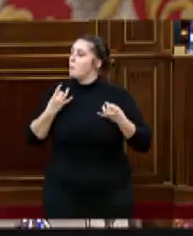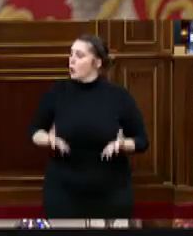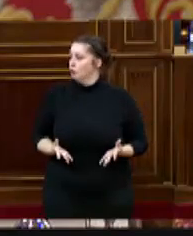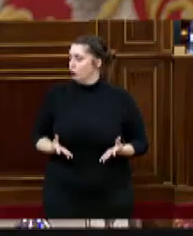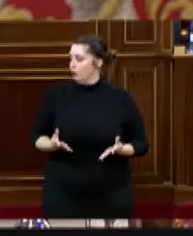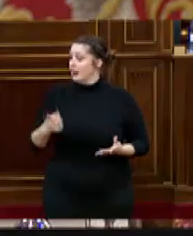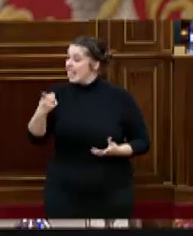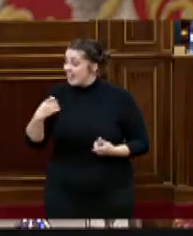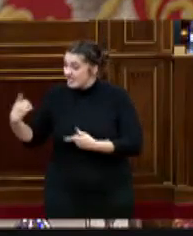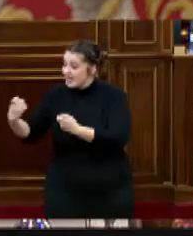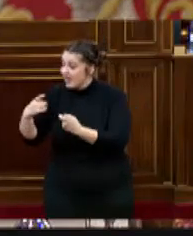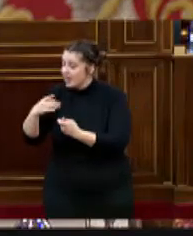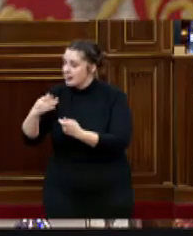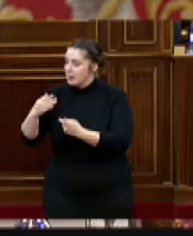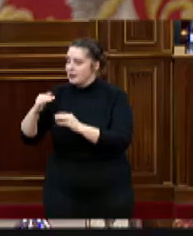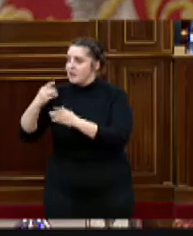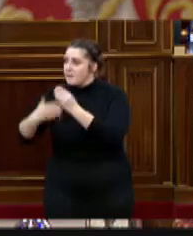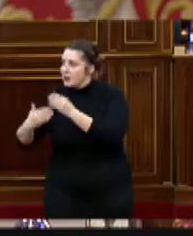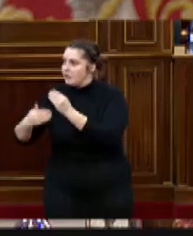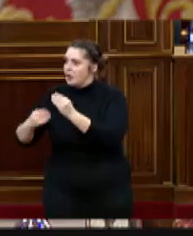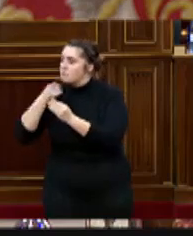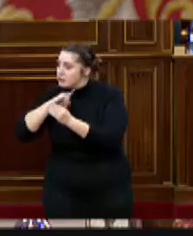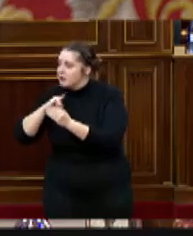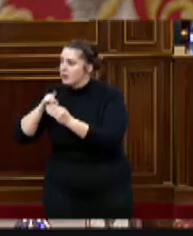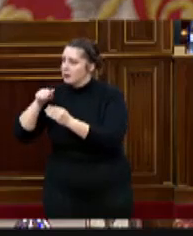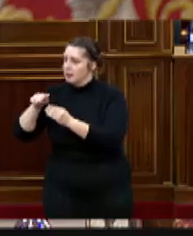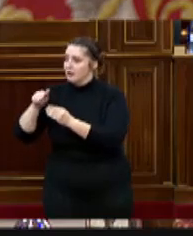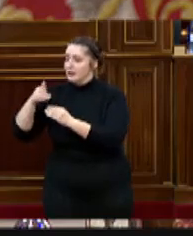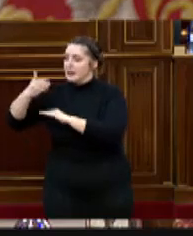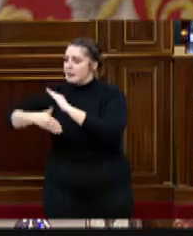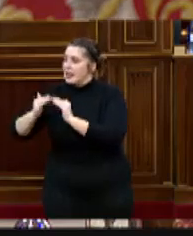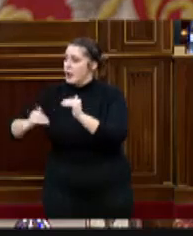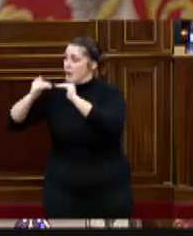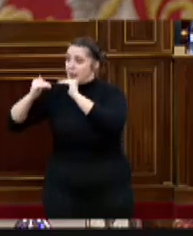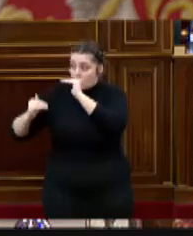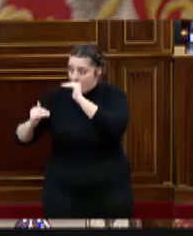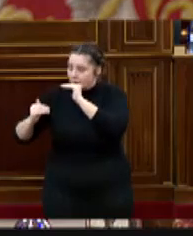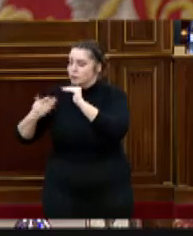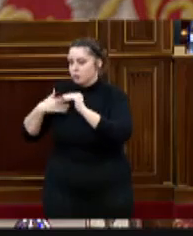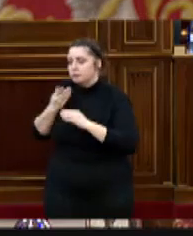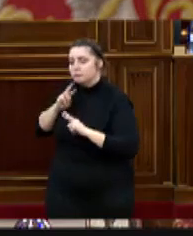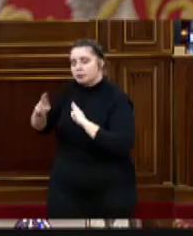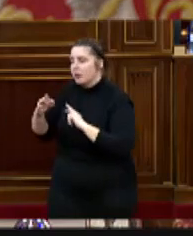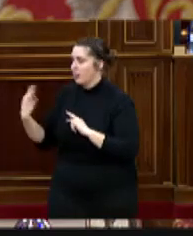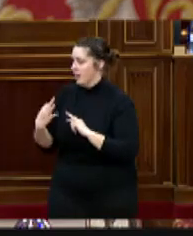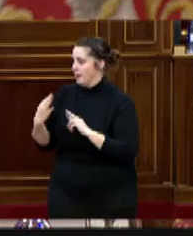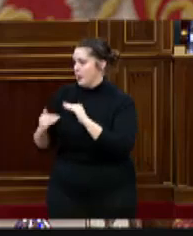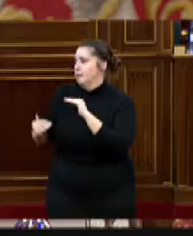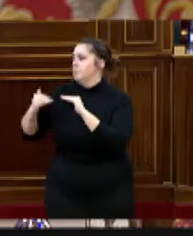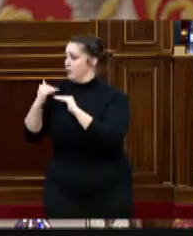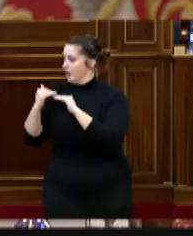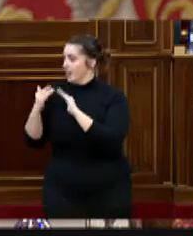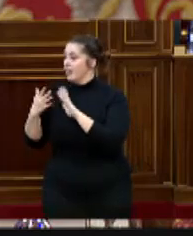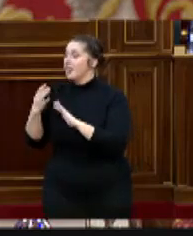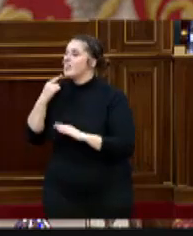a las necesidades y a los escollos que limitan el ejercicio de la igualdad real y digo prontitud